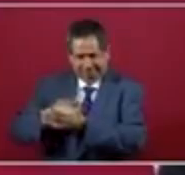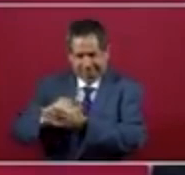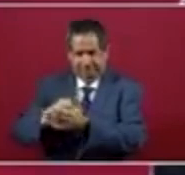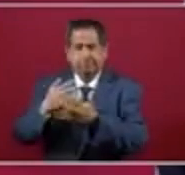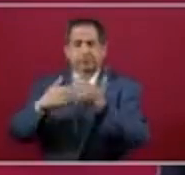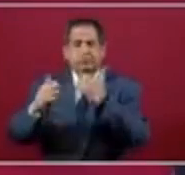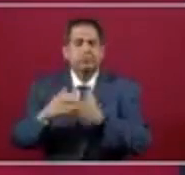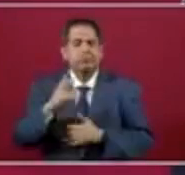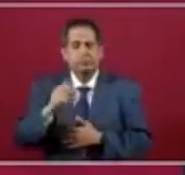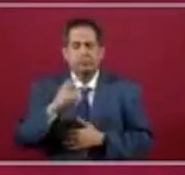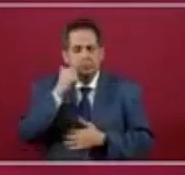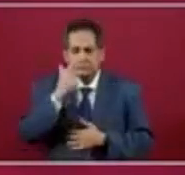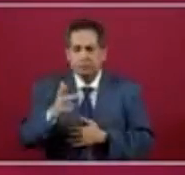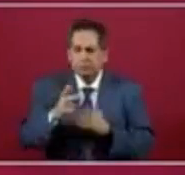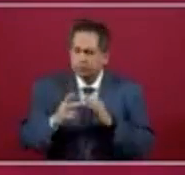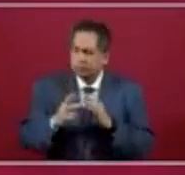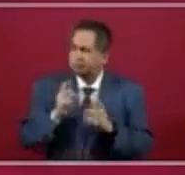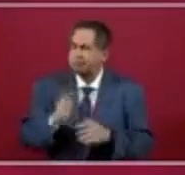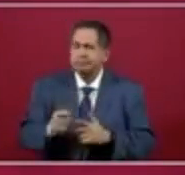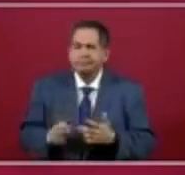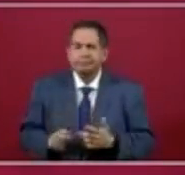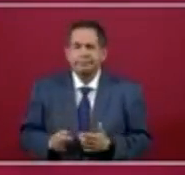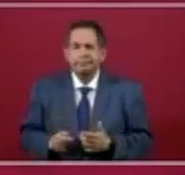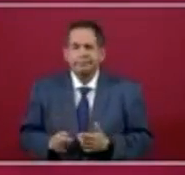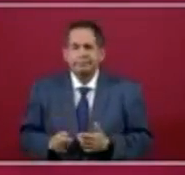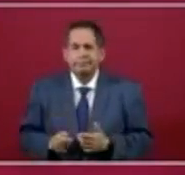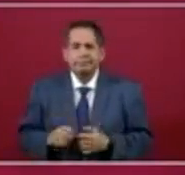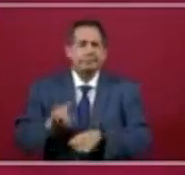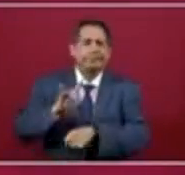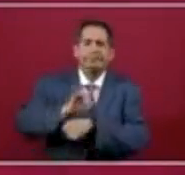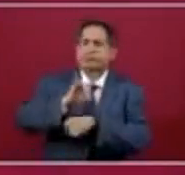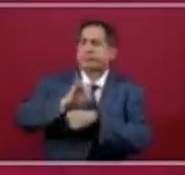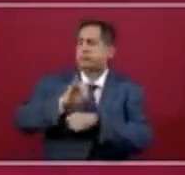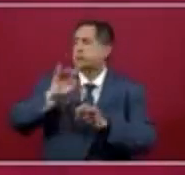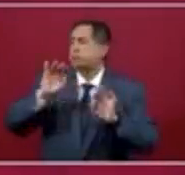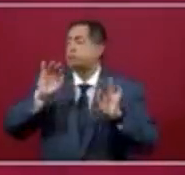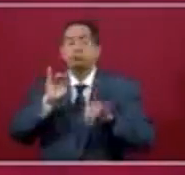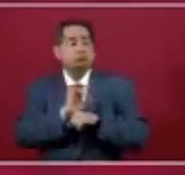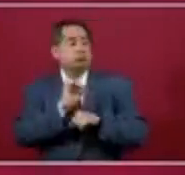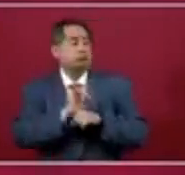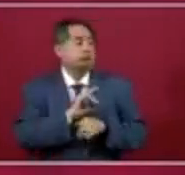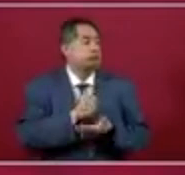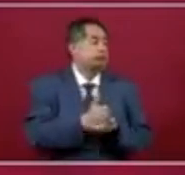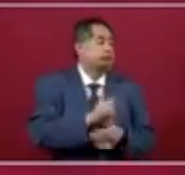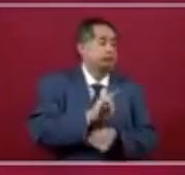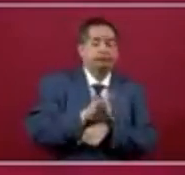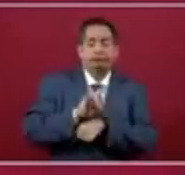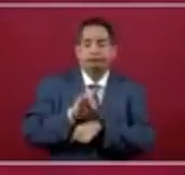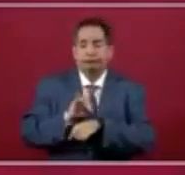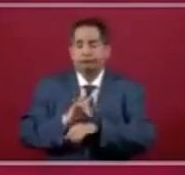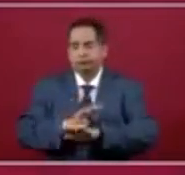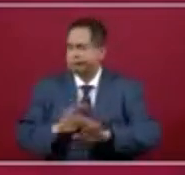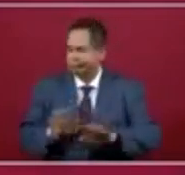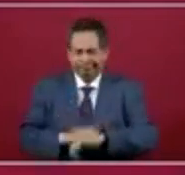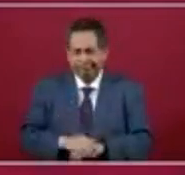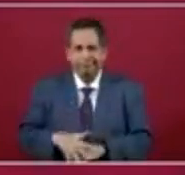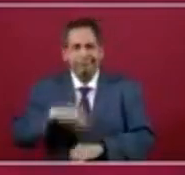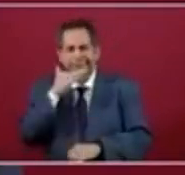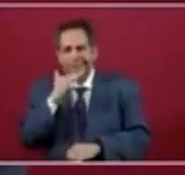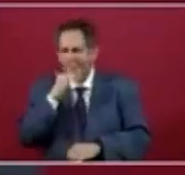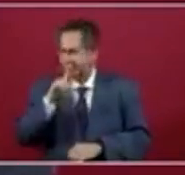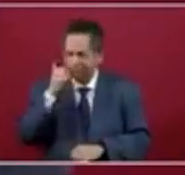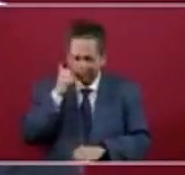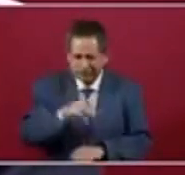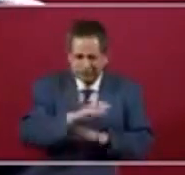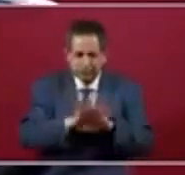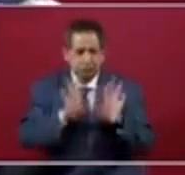Lo que no queremos es la simulación, no queremos la corrupción. El